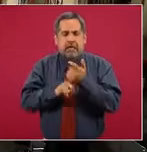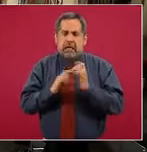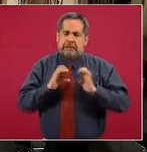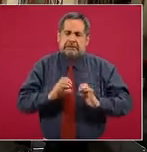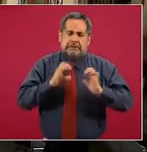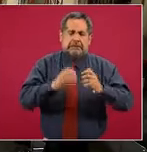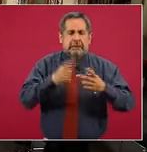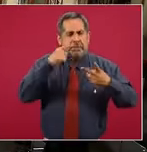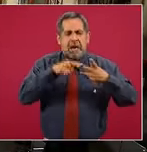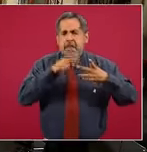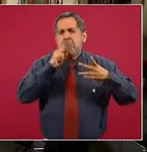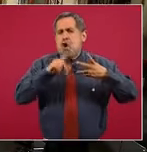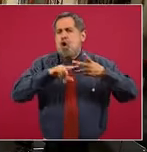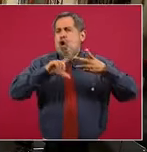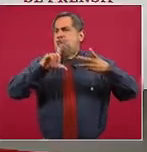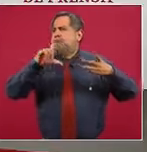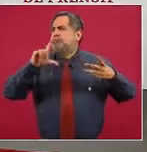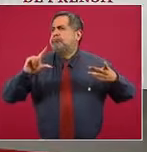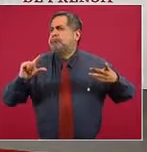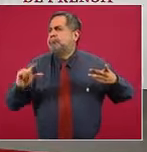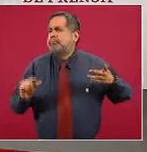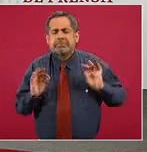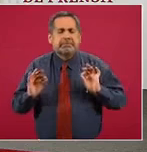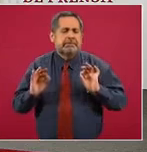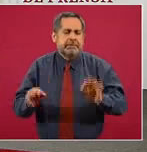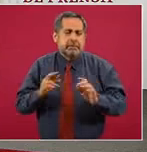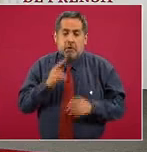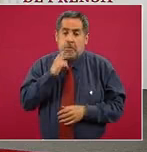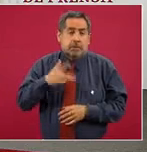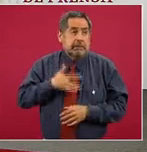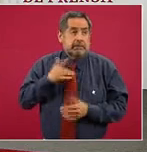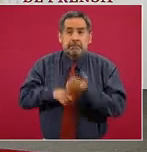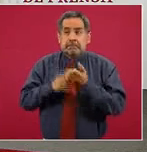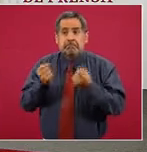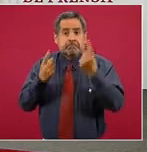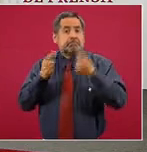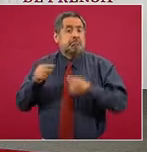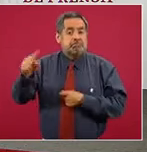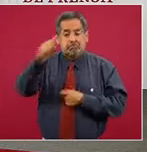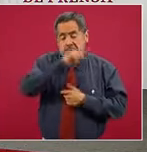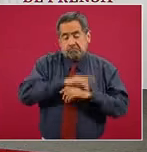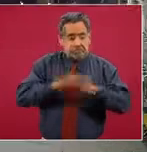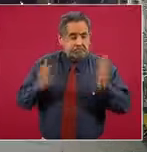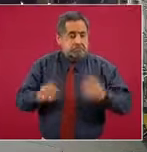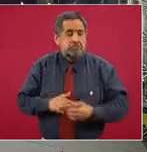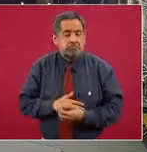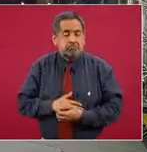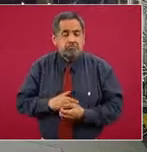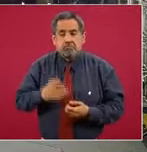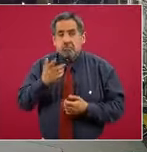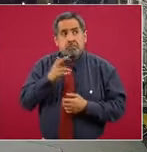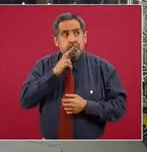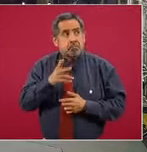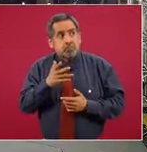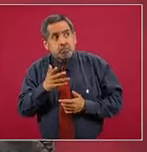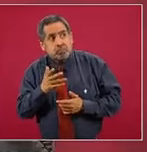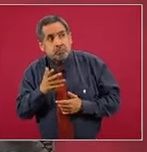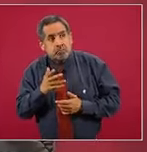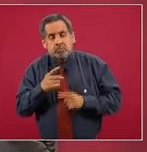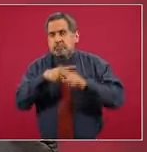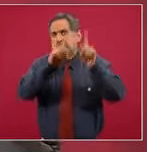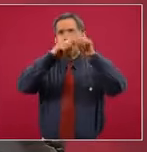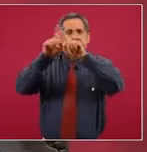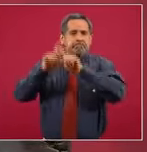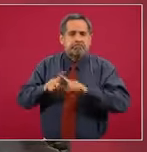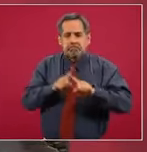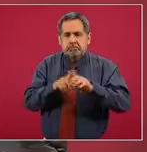esa tendencia al descenso en el nivel de riesgo. Así ha sido para todos y pues, los resultados han sido